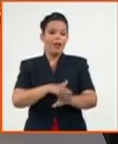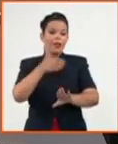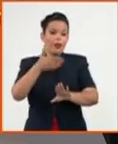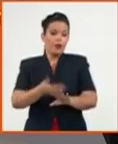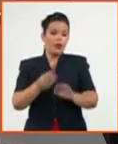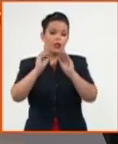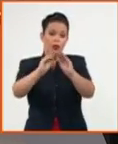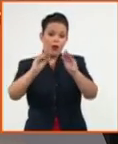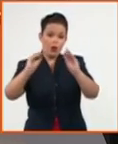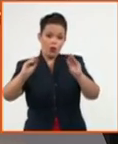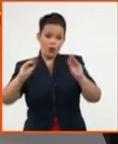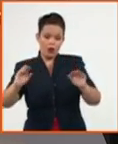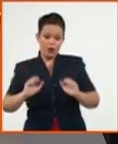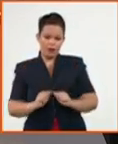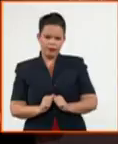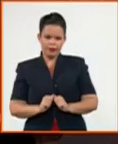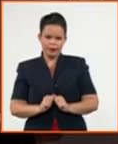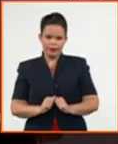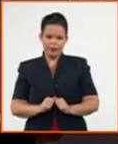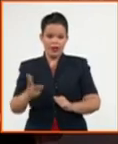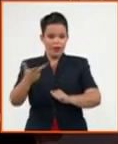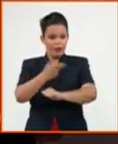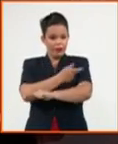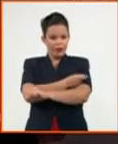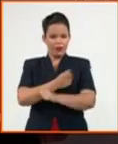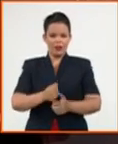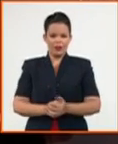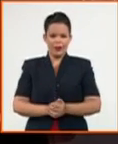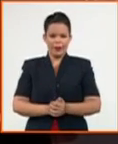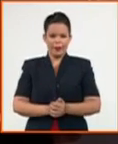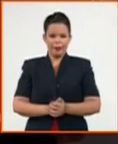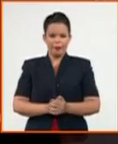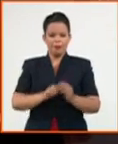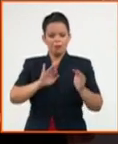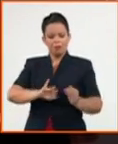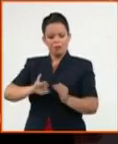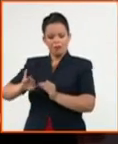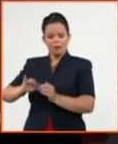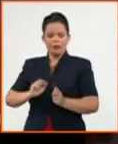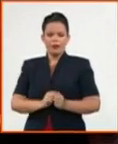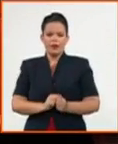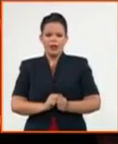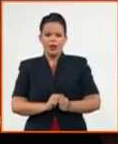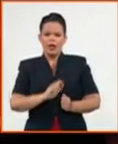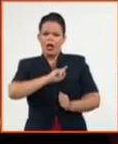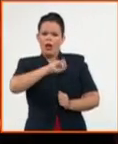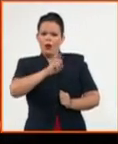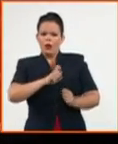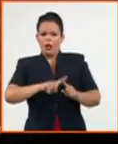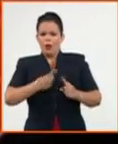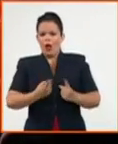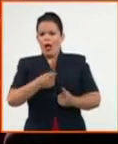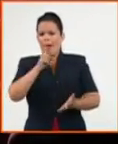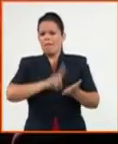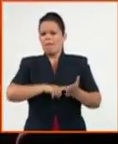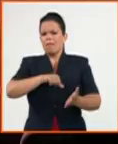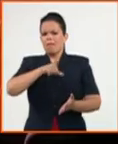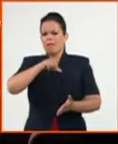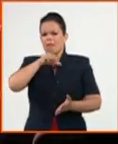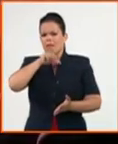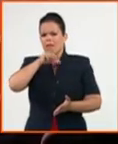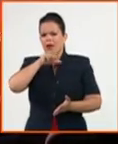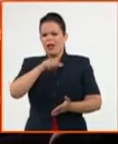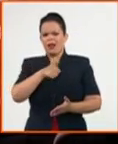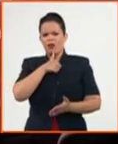grupo de población es proyecto de pareja y hay algunos padres que se preguntan y como yo sé si mi hijo es alérgico al comer sal bueno si su niño ha sido vacunado